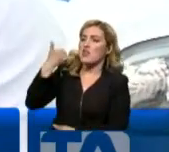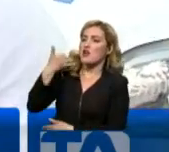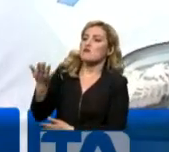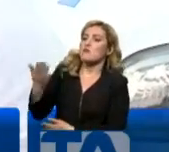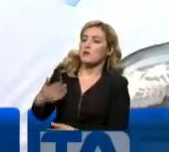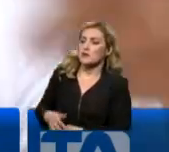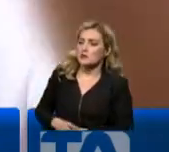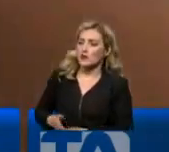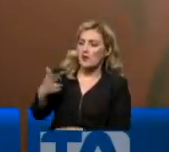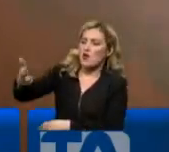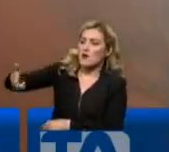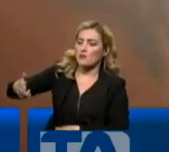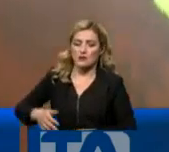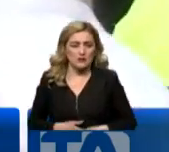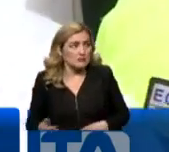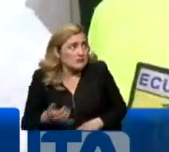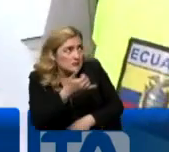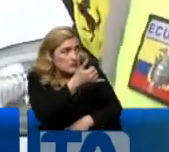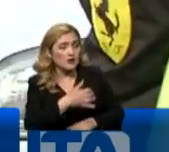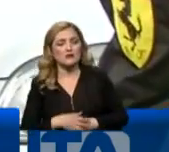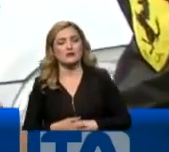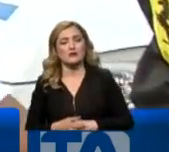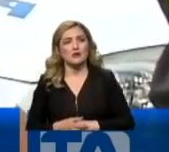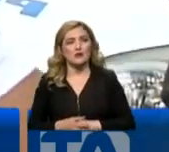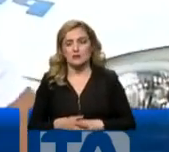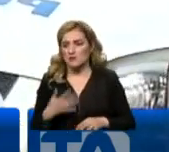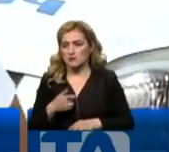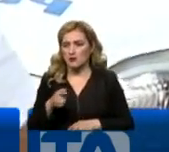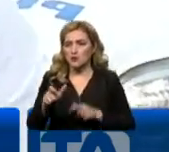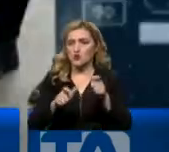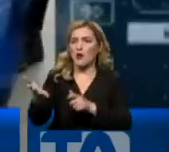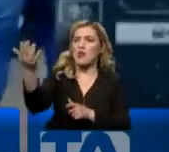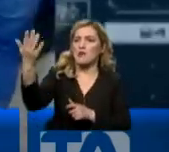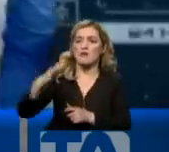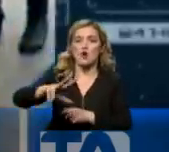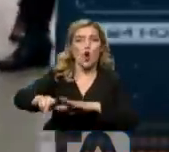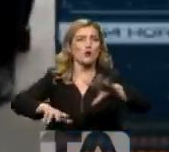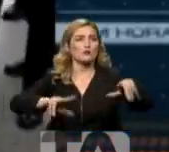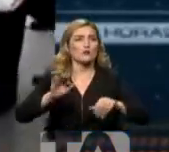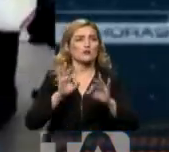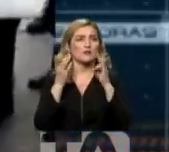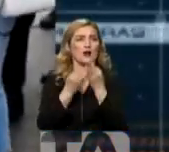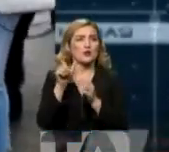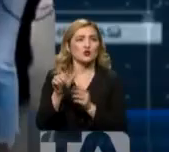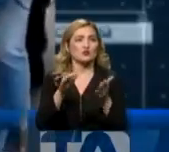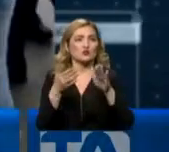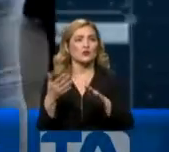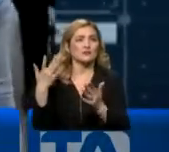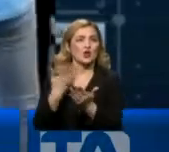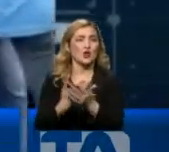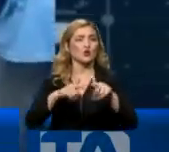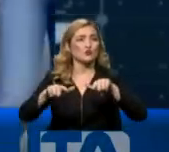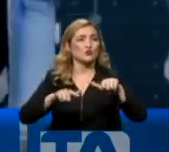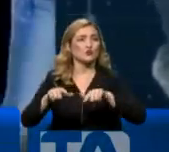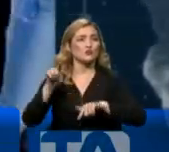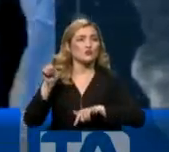le dio el teléfono y aquí en el paradero aquí el americano comenzaron a robarle todo lo que estaban en la Sport. Familiares del fallecido llegaron al lugar de los